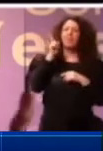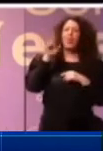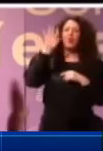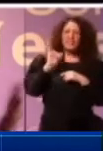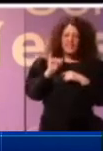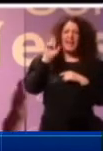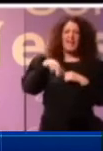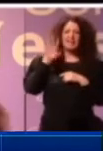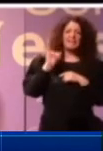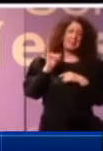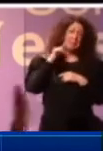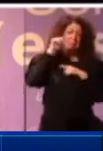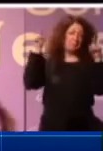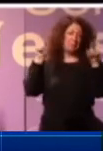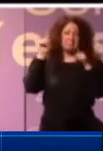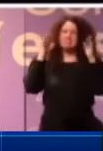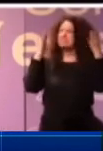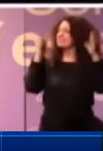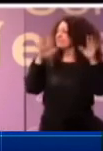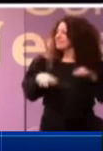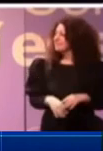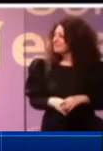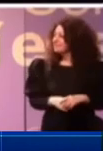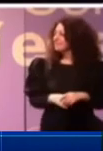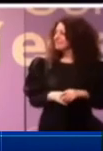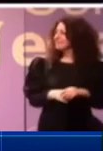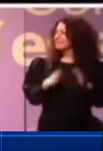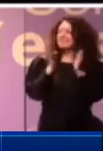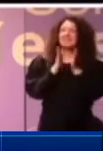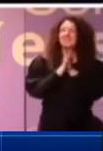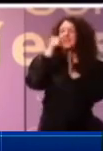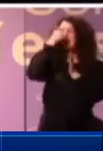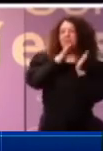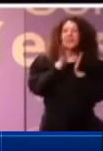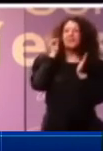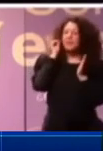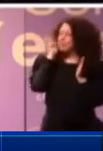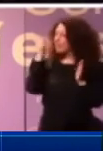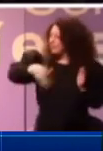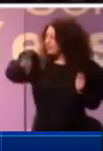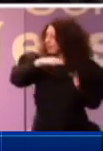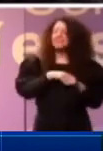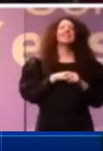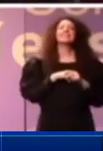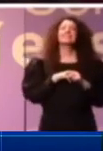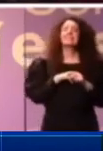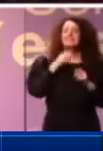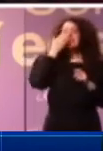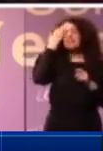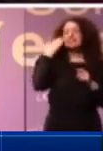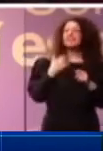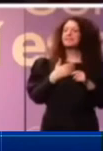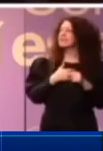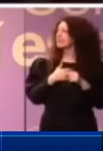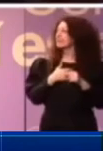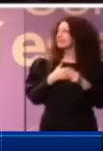rebajas de penas, con el tema del consentimiento que tiene que ser expreso, tratan de quitar lo que es la violencia, la agresividad del